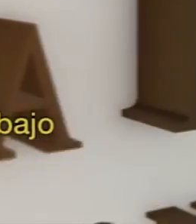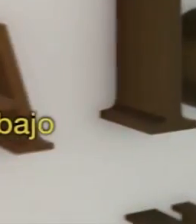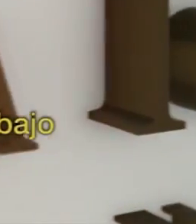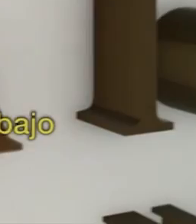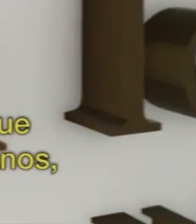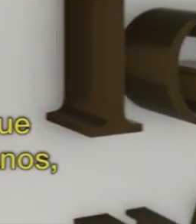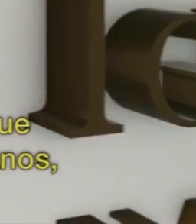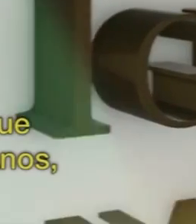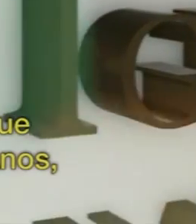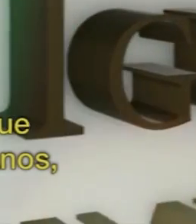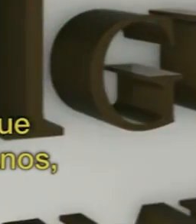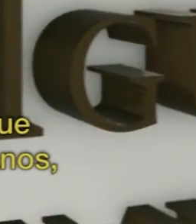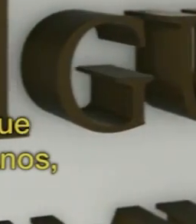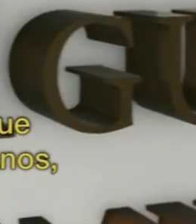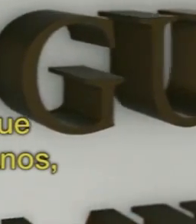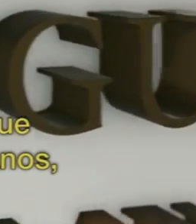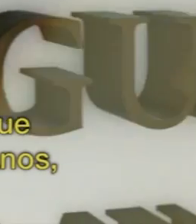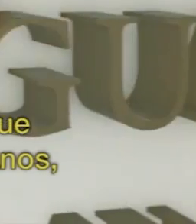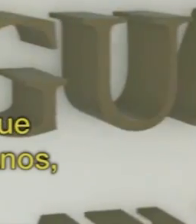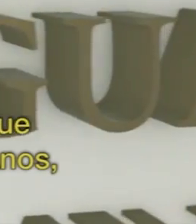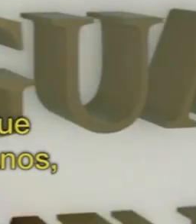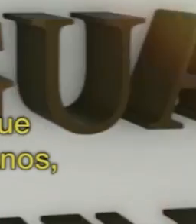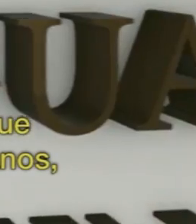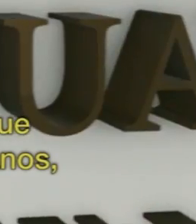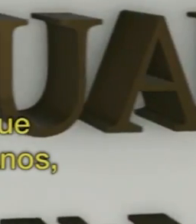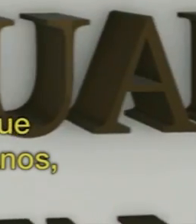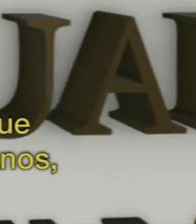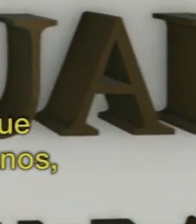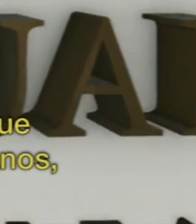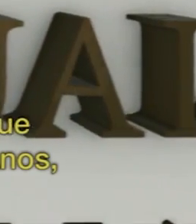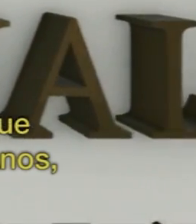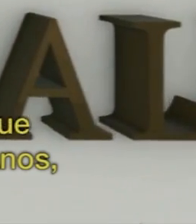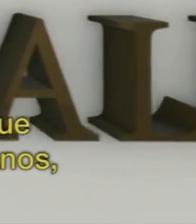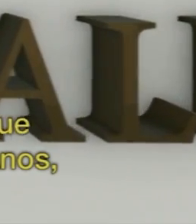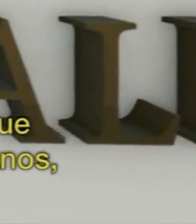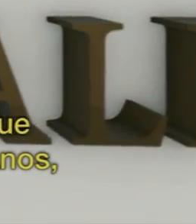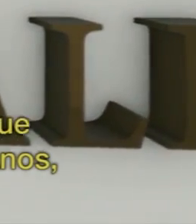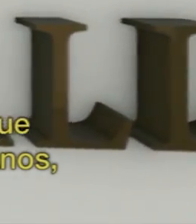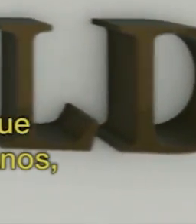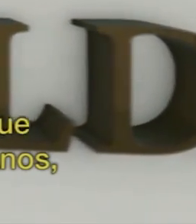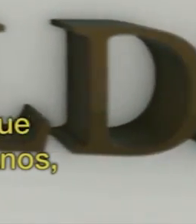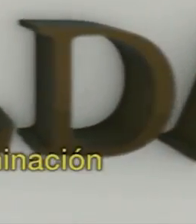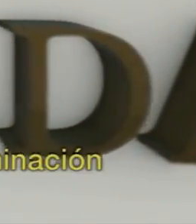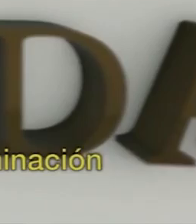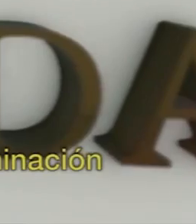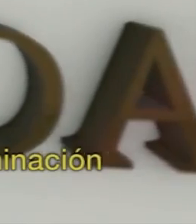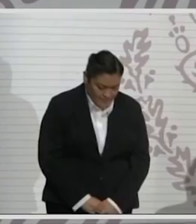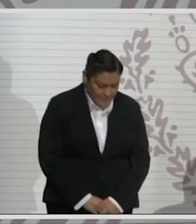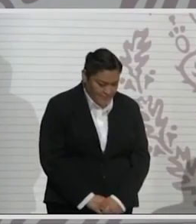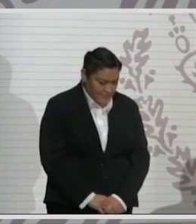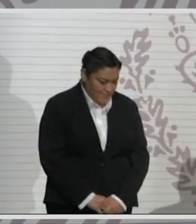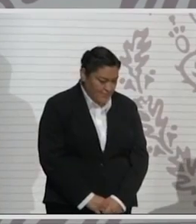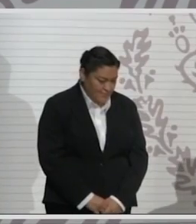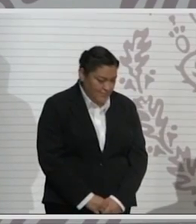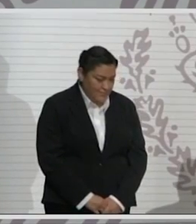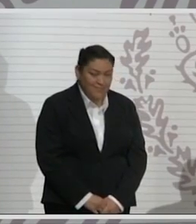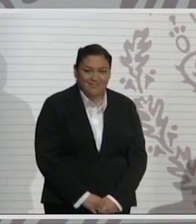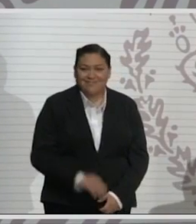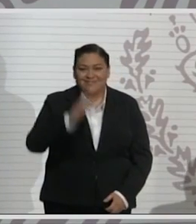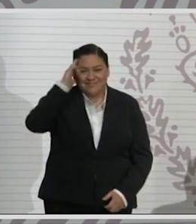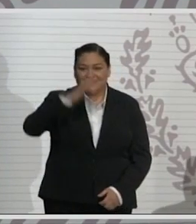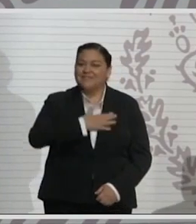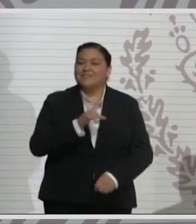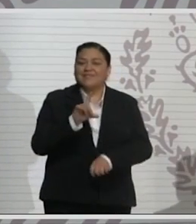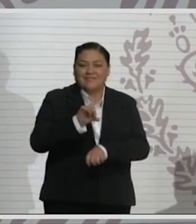premio nacional rostros de la discriminación gilberto rincón gallardo a fin de contribuir la promoción de los derechos humanos el organismo